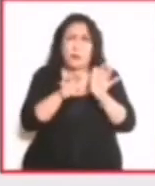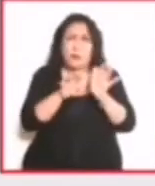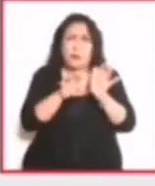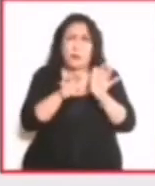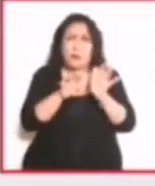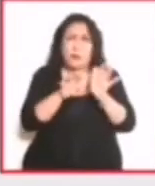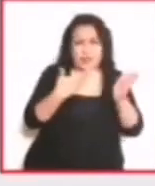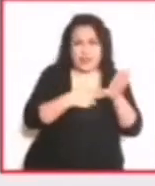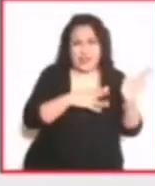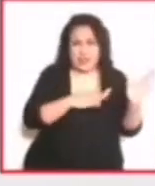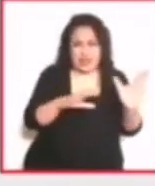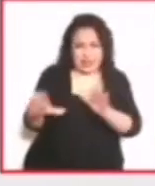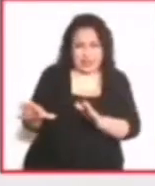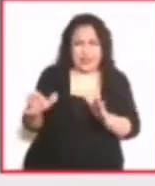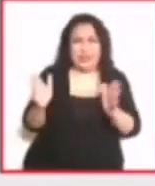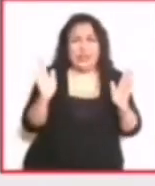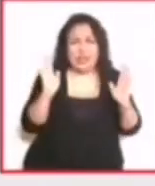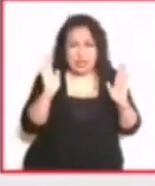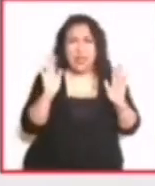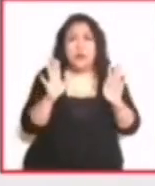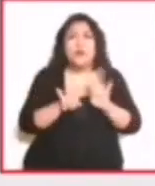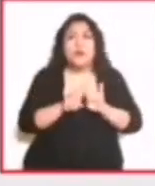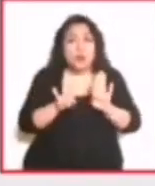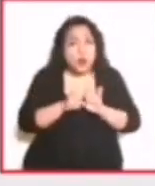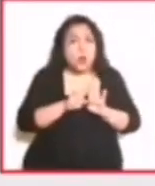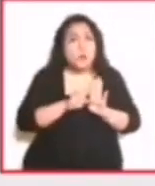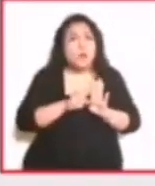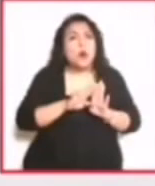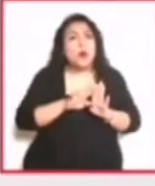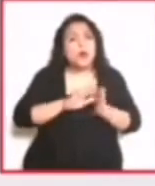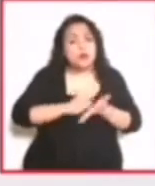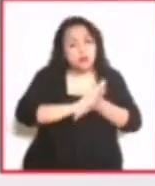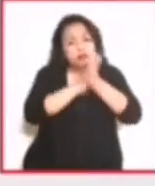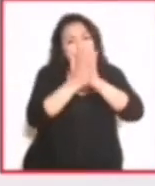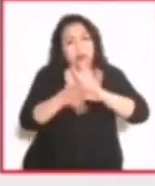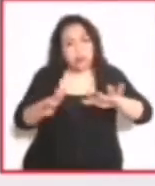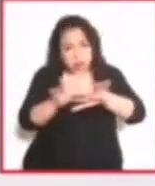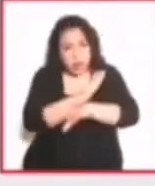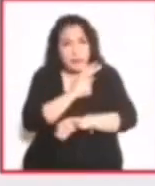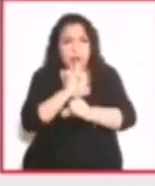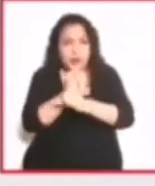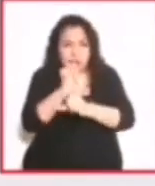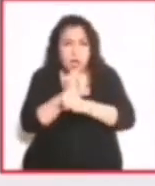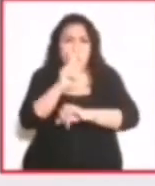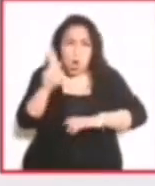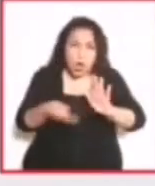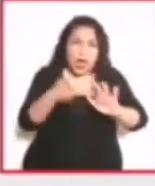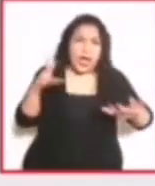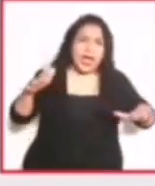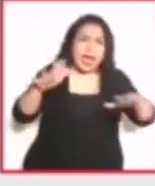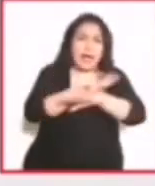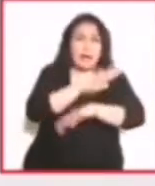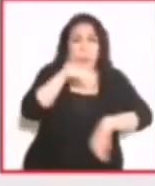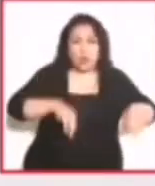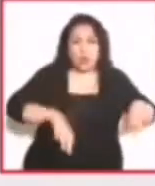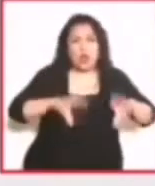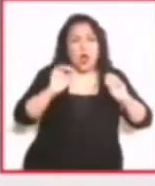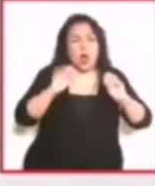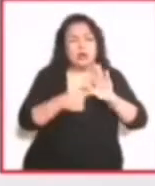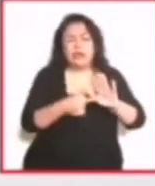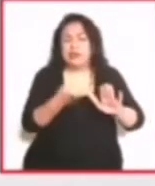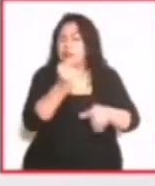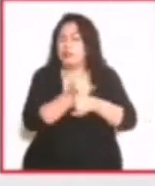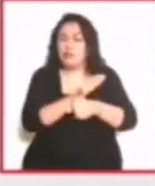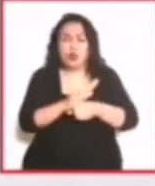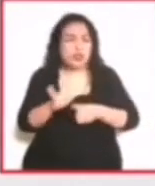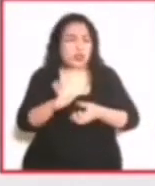es esta actividad, ¿cómo la podemos llevar a lo virtual? Y entonces reinventar esa actividad o de plano decir, esta es imposible